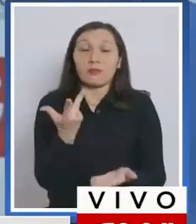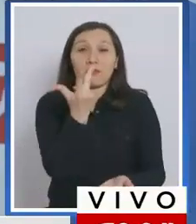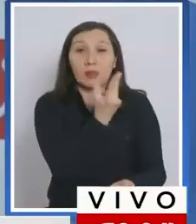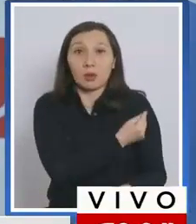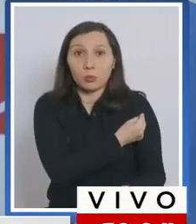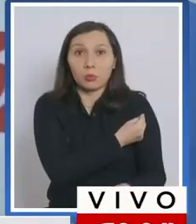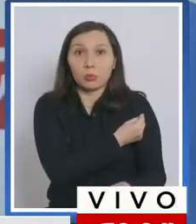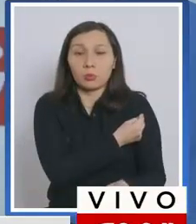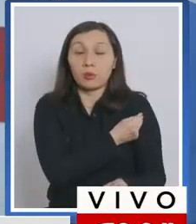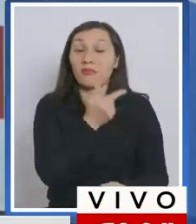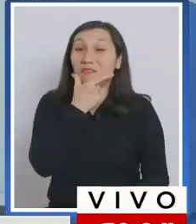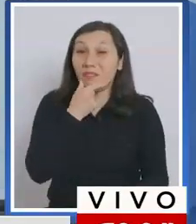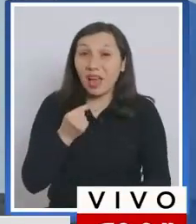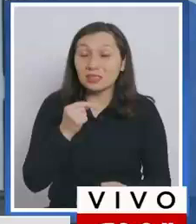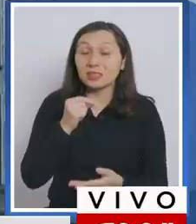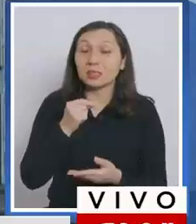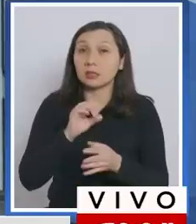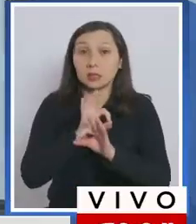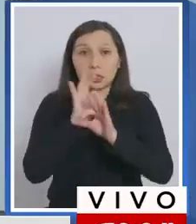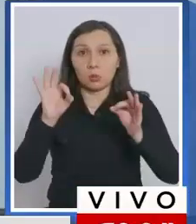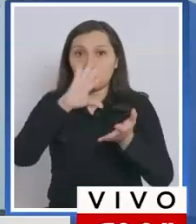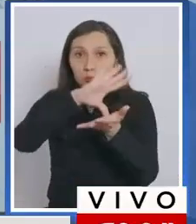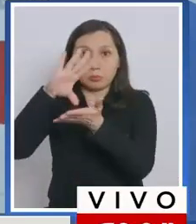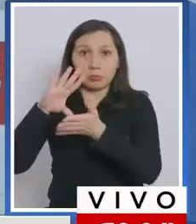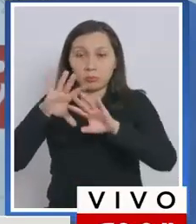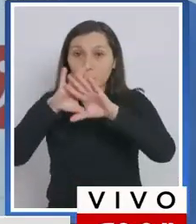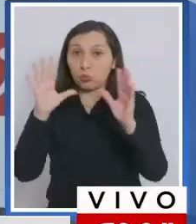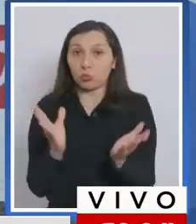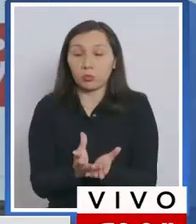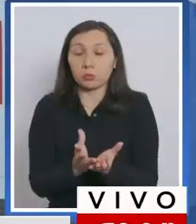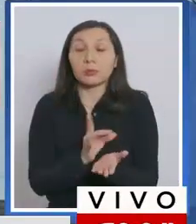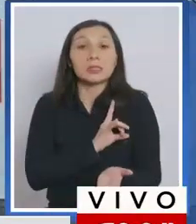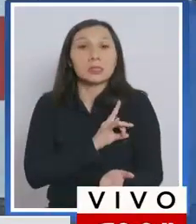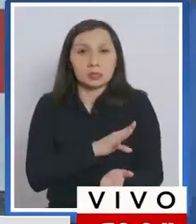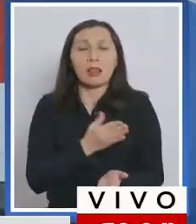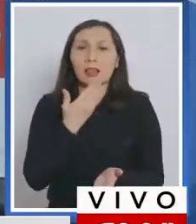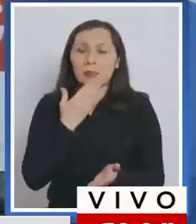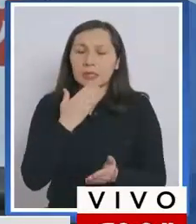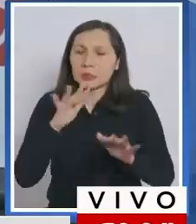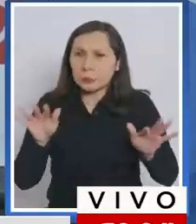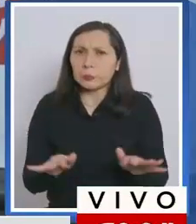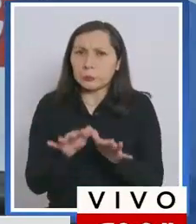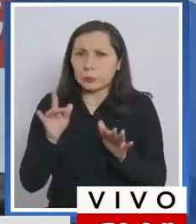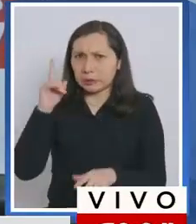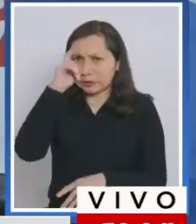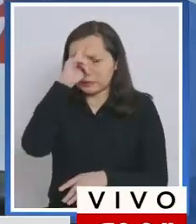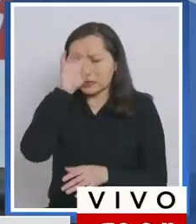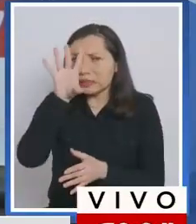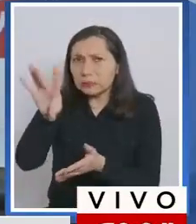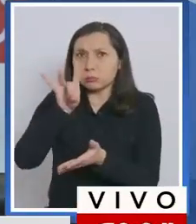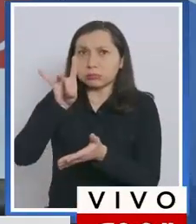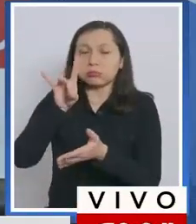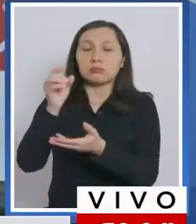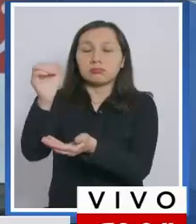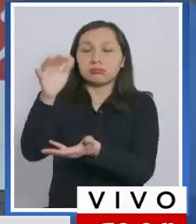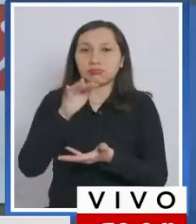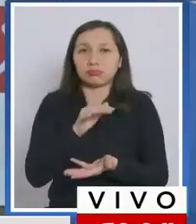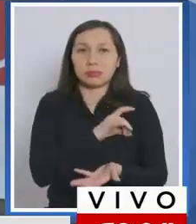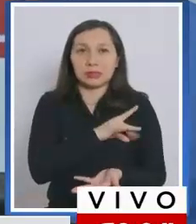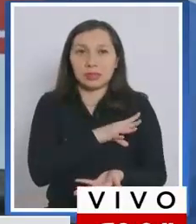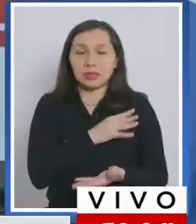no ha sido fácil en ningún país del momento y en el caso de chile también ha sido extraordinariamente difícil hemos